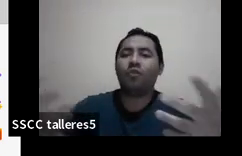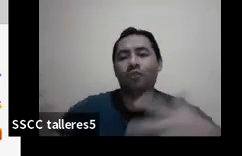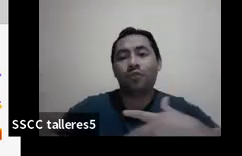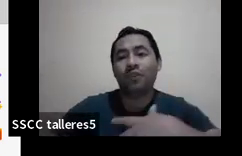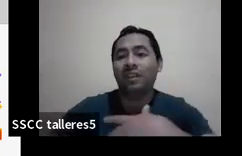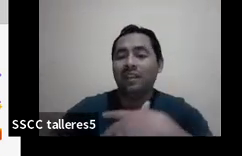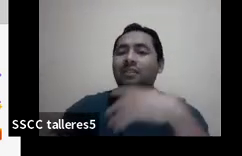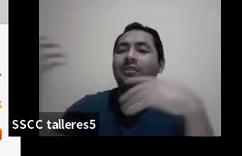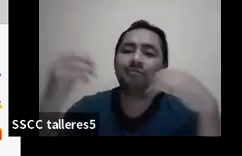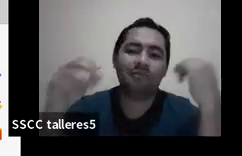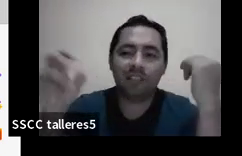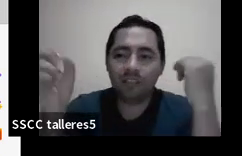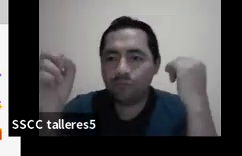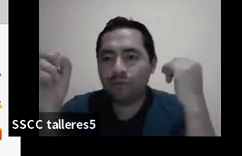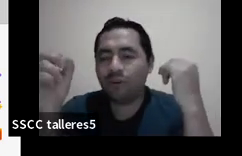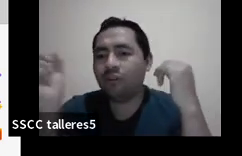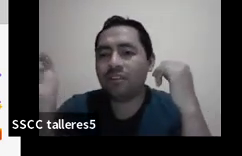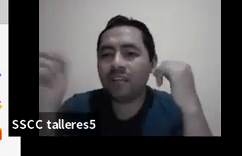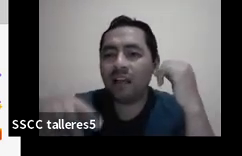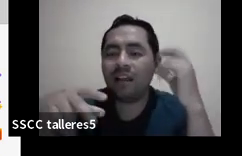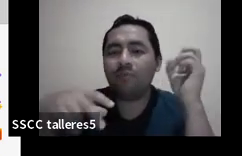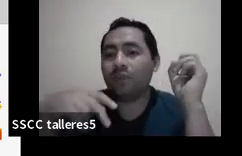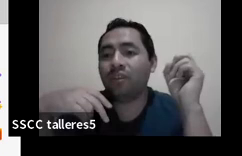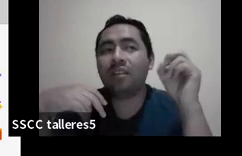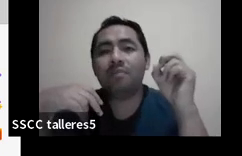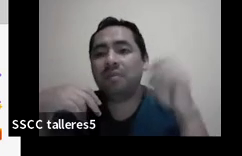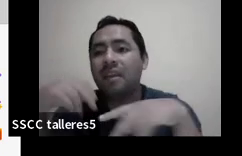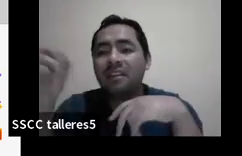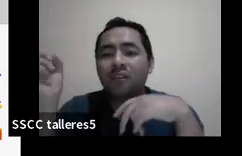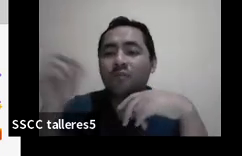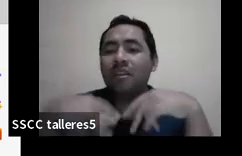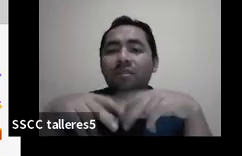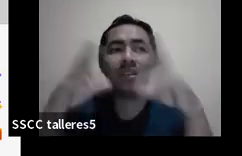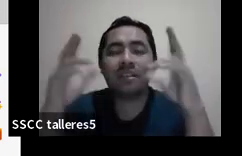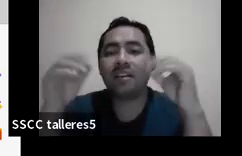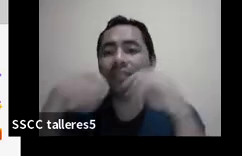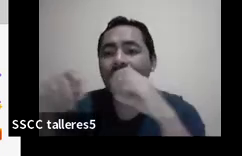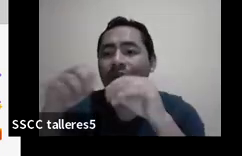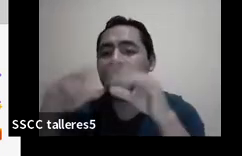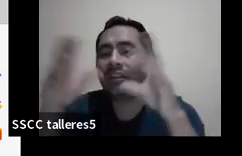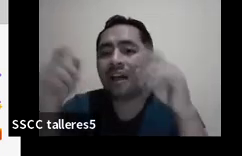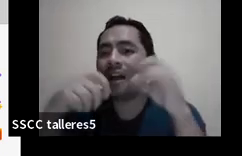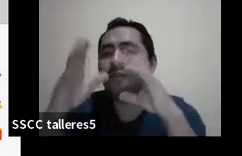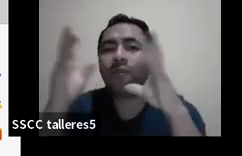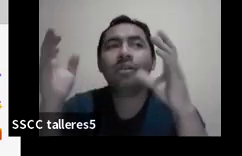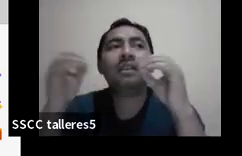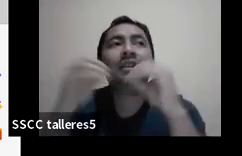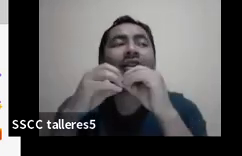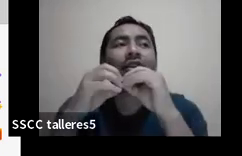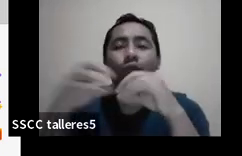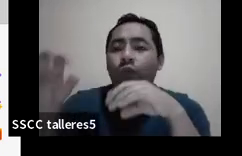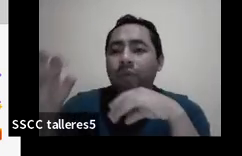complementas con otros ingredientes. Le echas un poquito de sal, un poquito de pimienta, comino, quizás, cebollita,